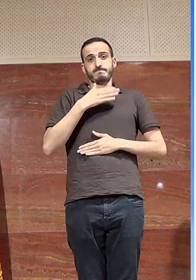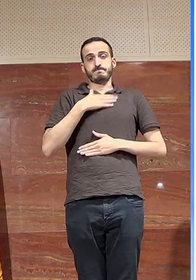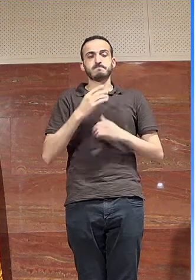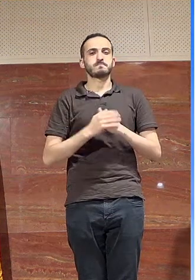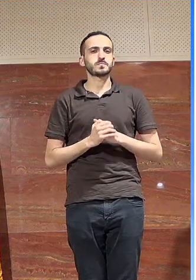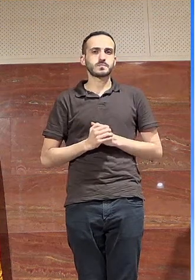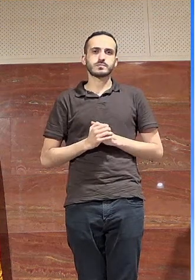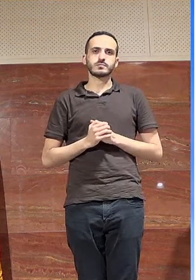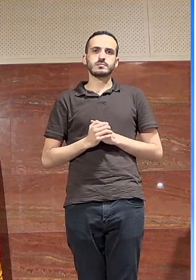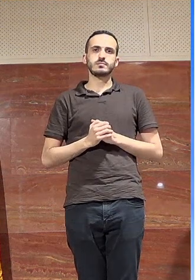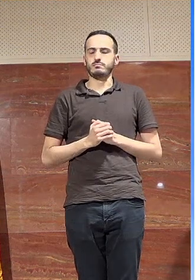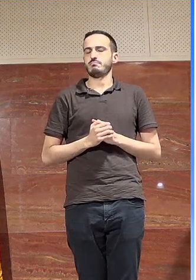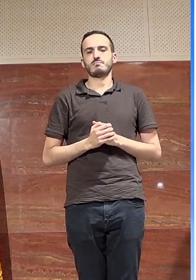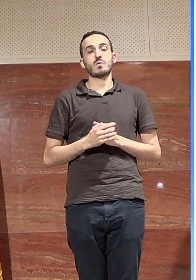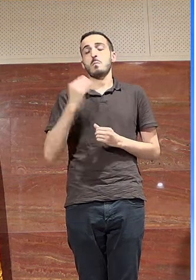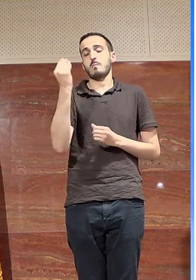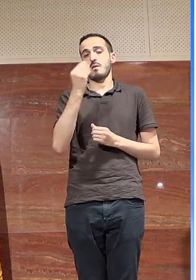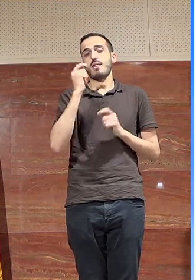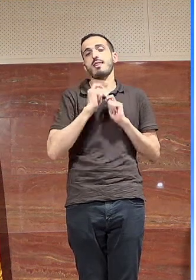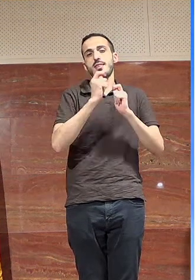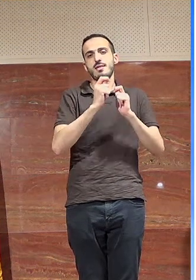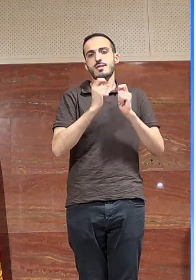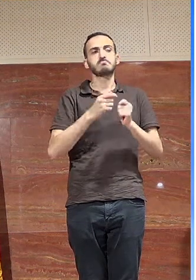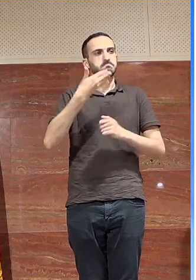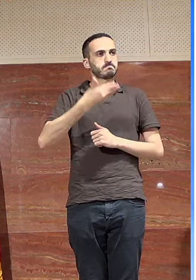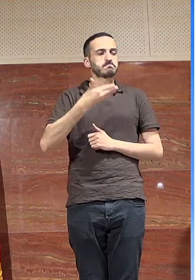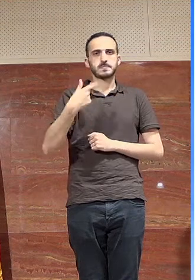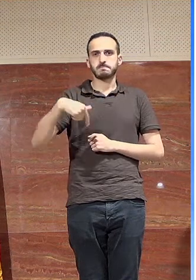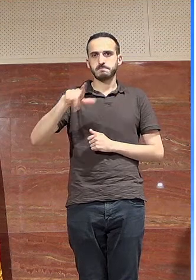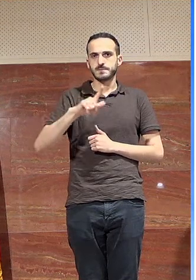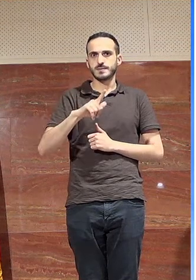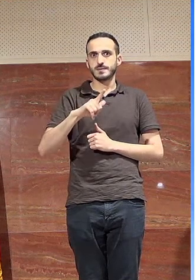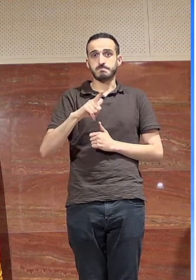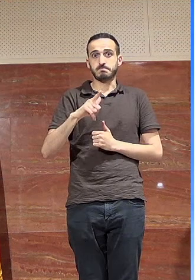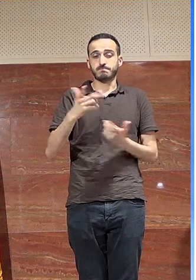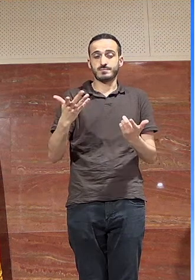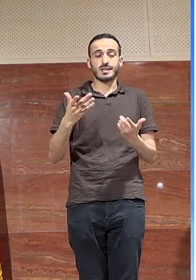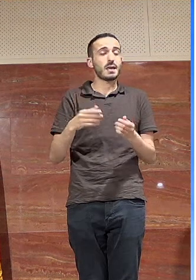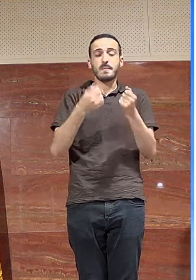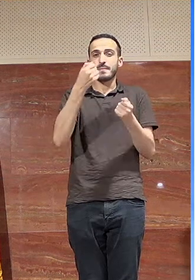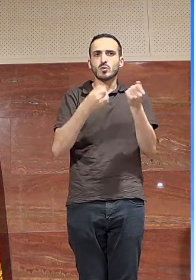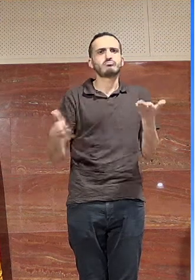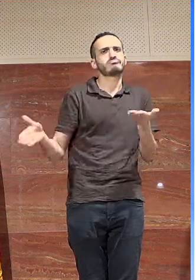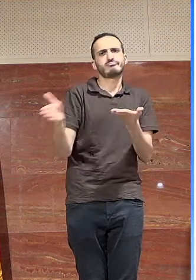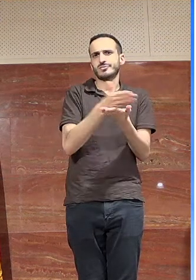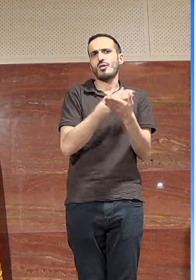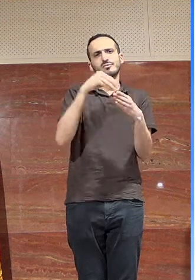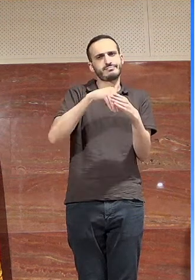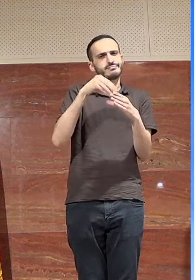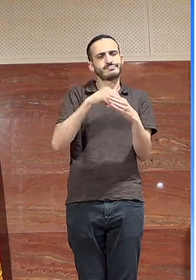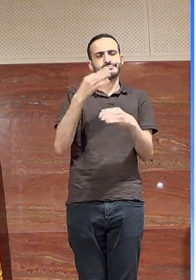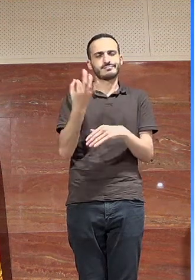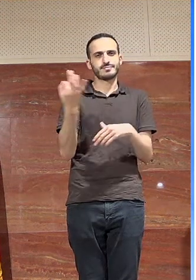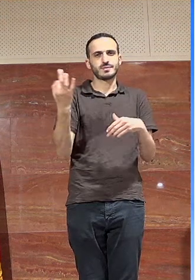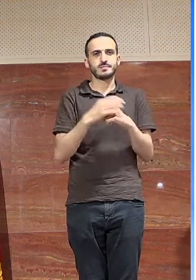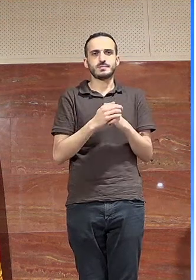Bueno, estos son una serie de mejoras que sería bueno que se pusieran en todos los vehículos. Se